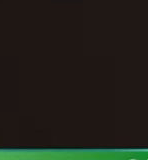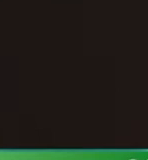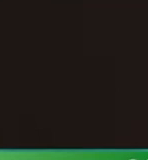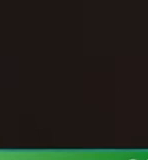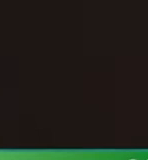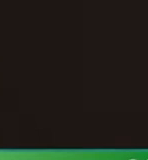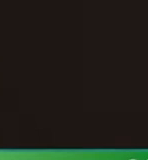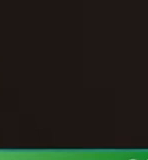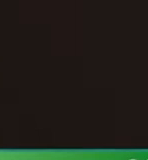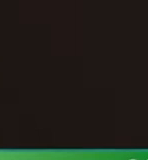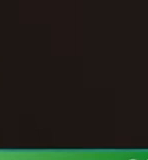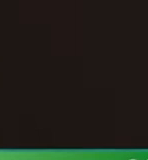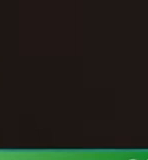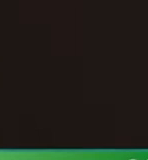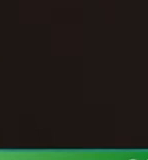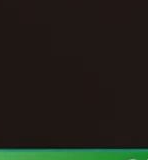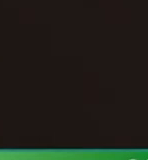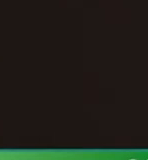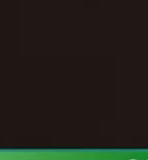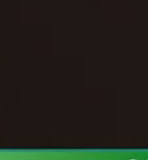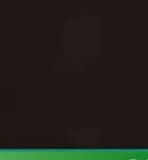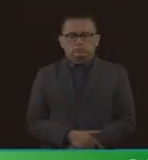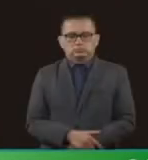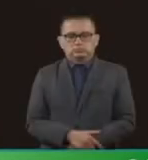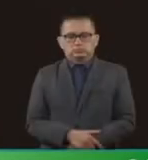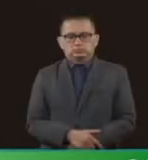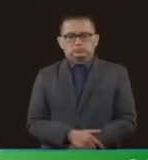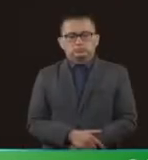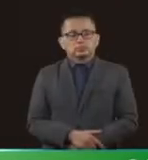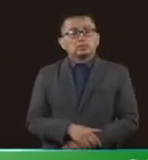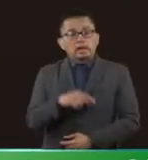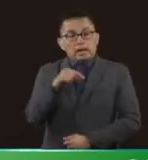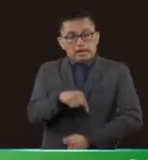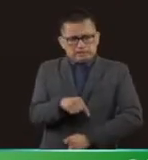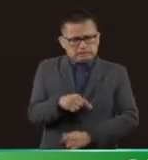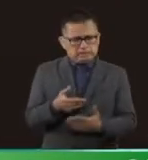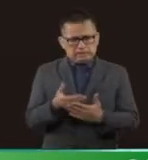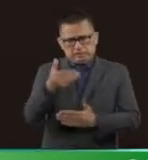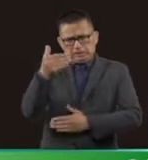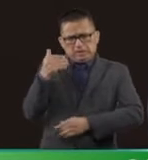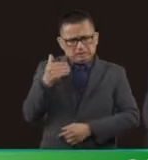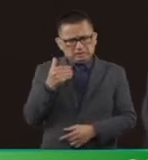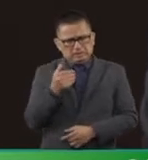consenso. Aquí, por primera vez, en 2016,